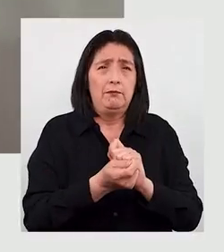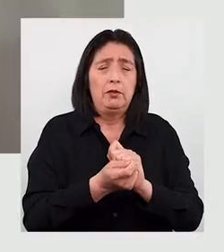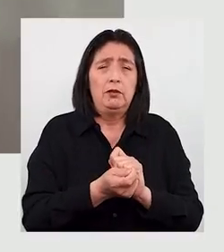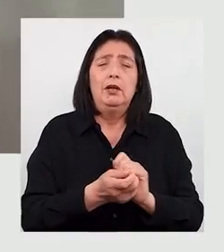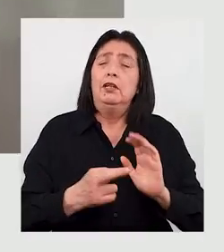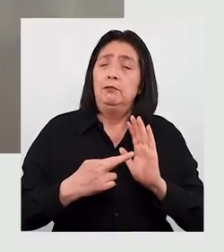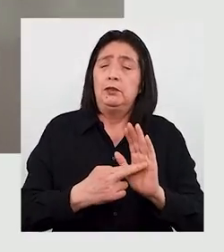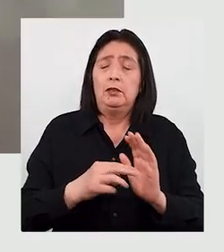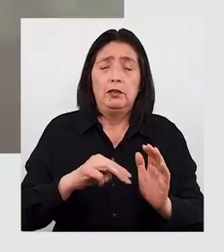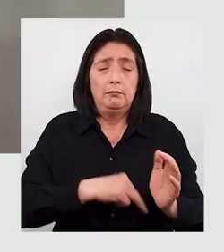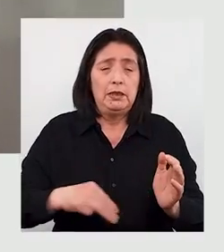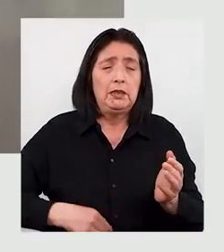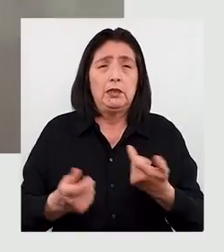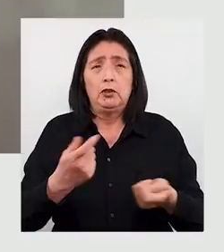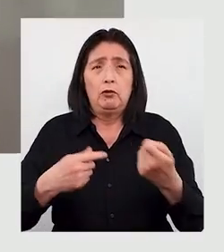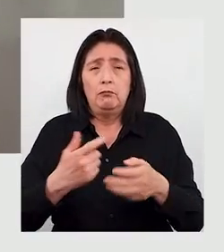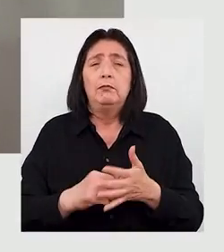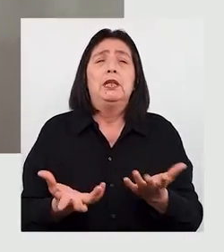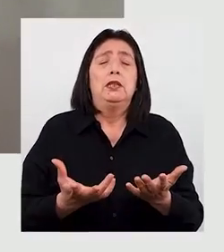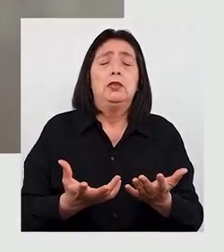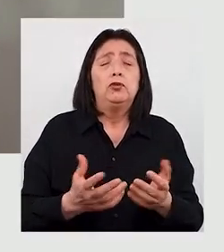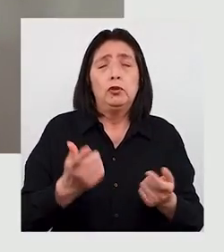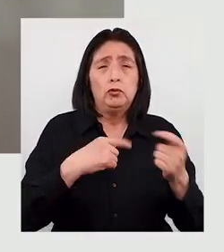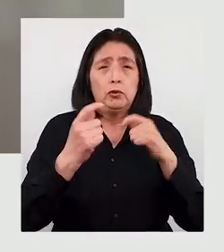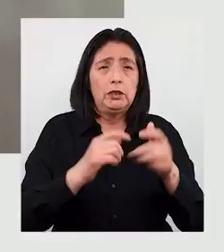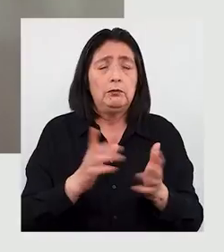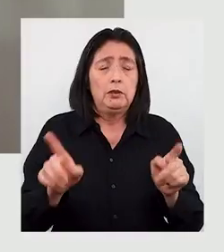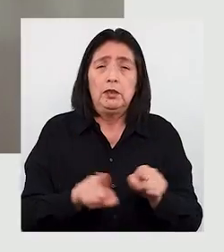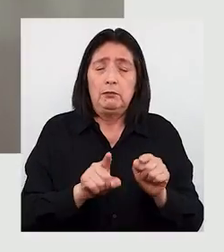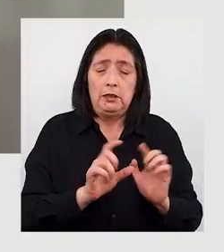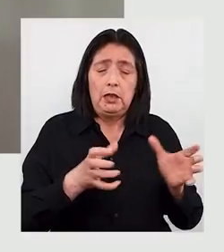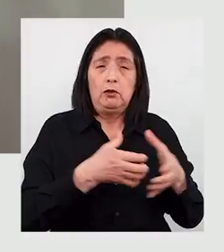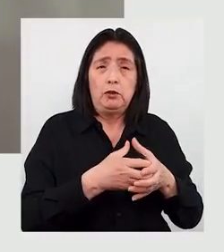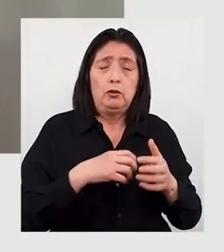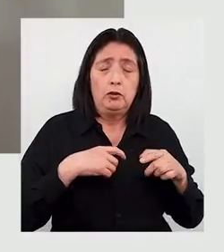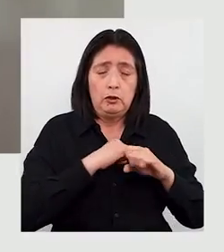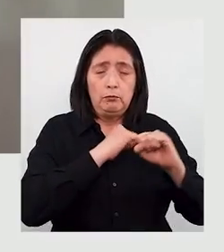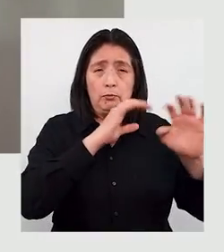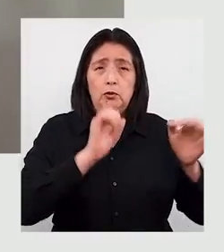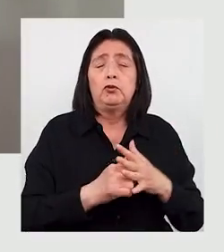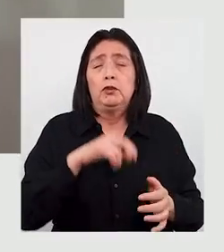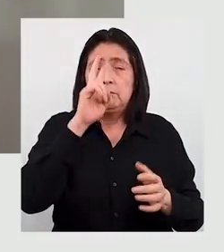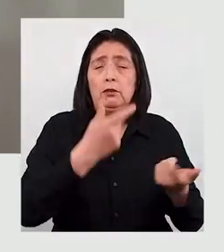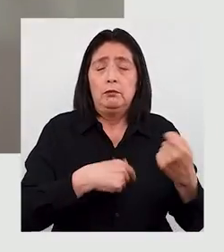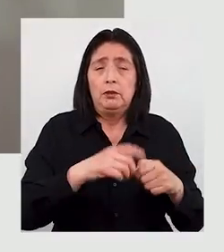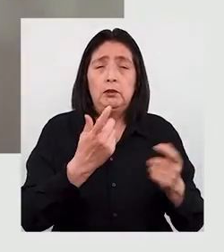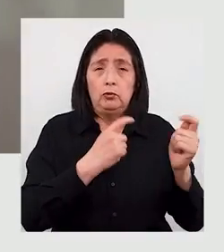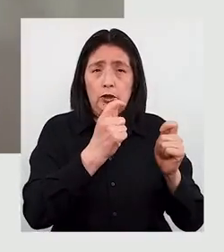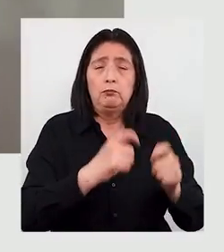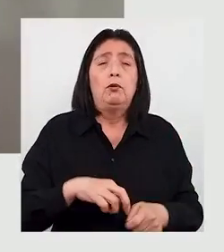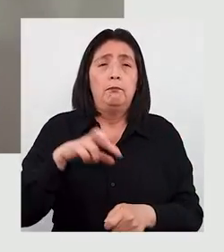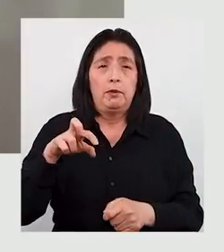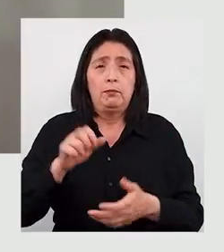A nombre del Ministerio de Comercio Exterior y Turismo, MINCETUR, y la Comisión de Promoción del Perú para la Exportación y el Turismo,